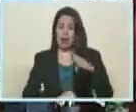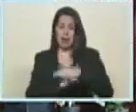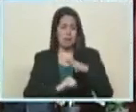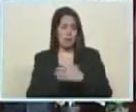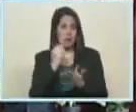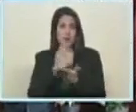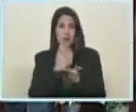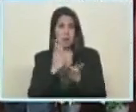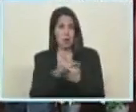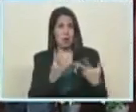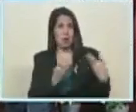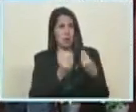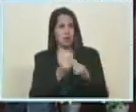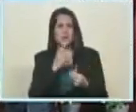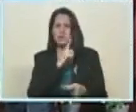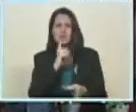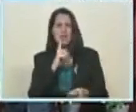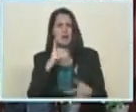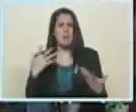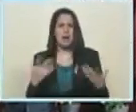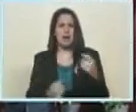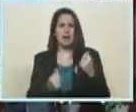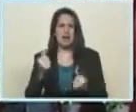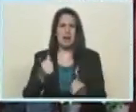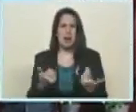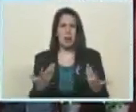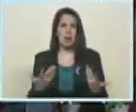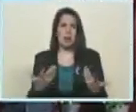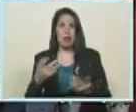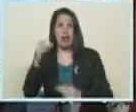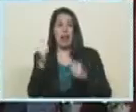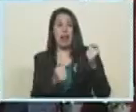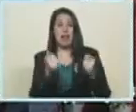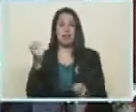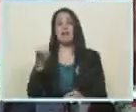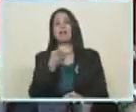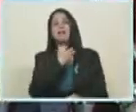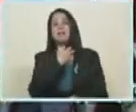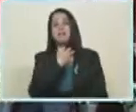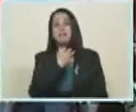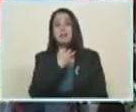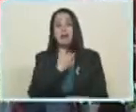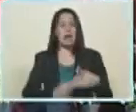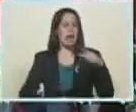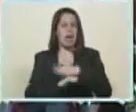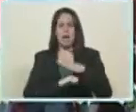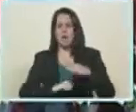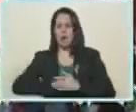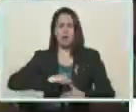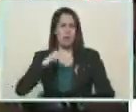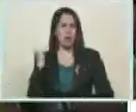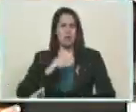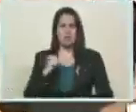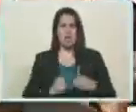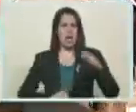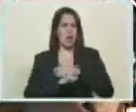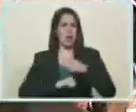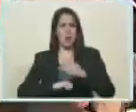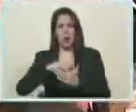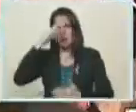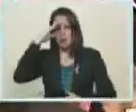¿Cómo es que se llama el carro? ¡Para el carro de Drácula, compadre! ¡Apoyo policial! ¡Apoyo